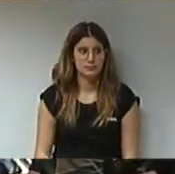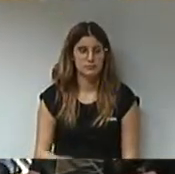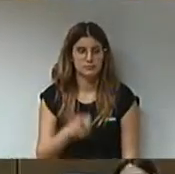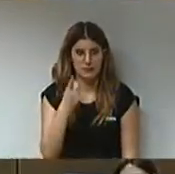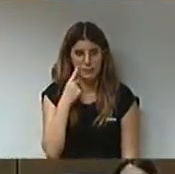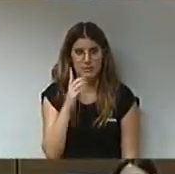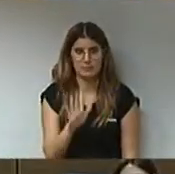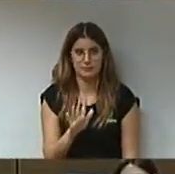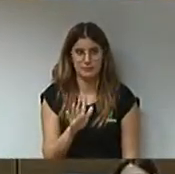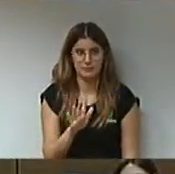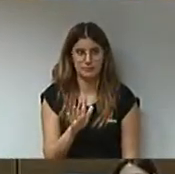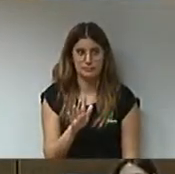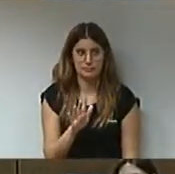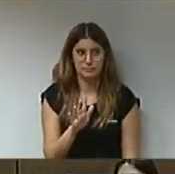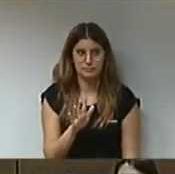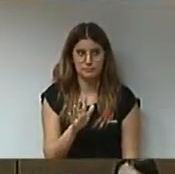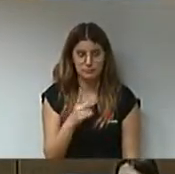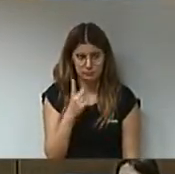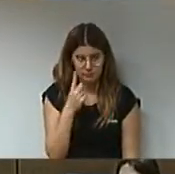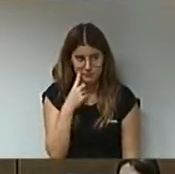Mire,